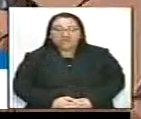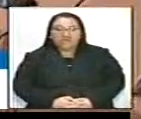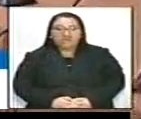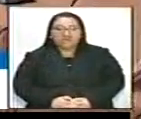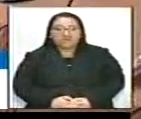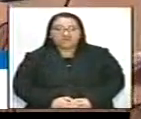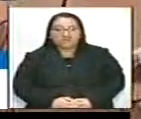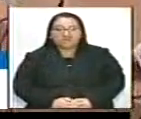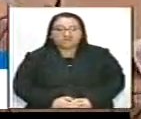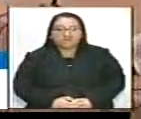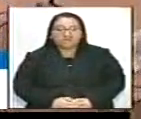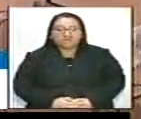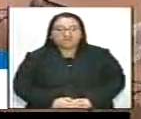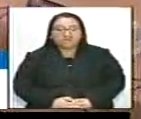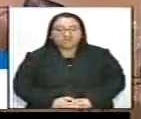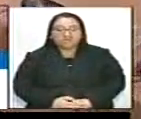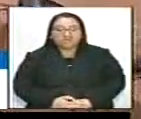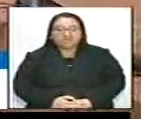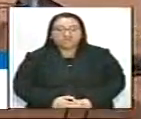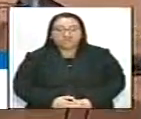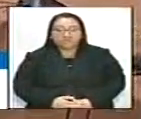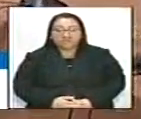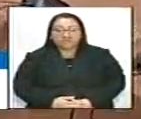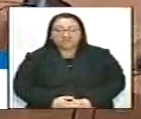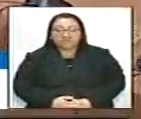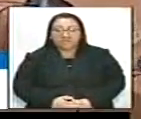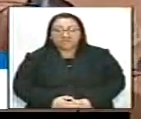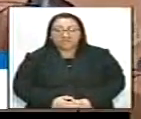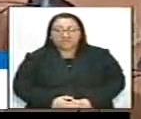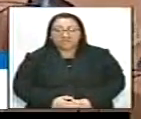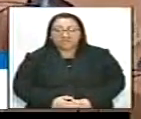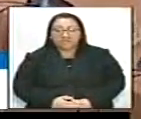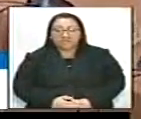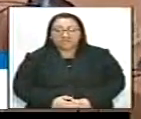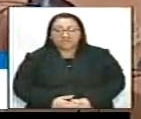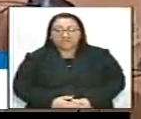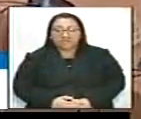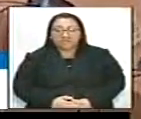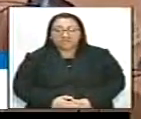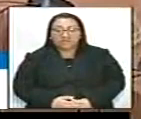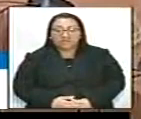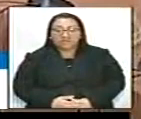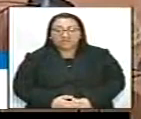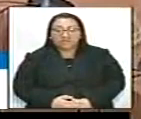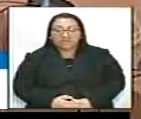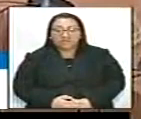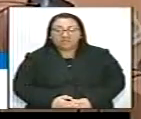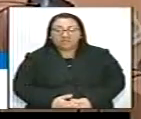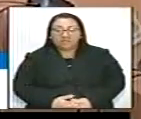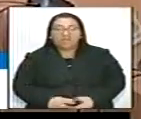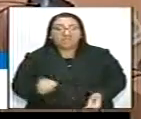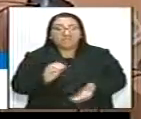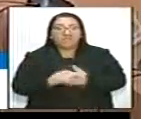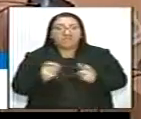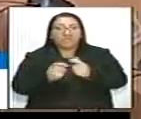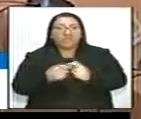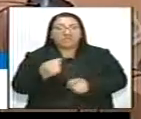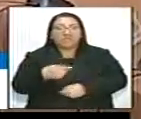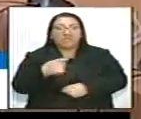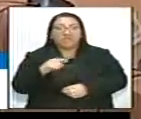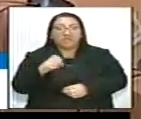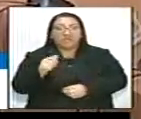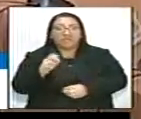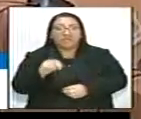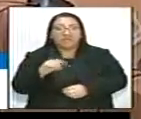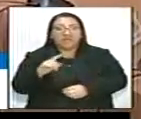siendo la lista propuesta elegida por unanimidad, se proclama al congresista don